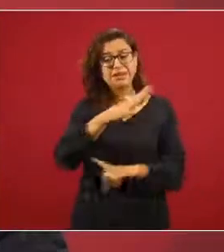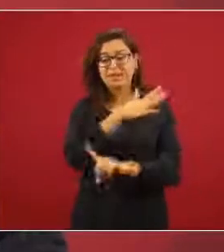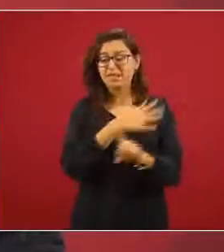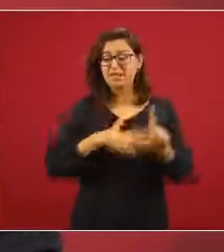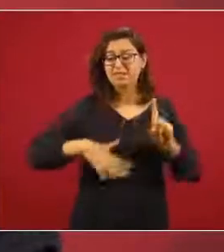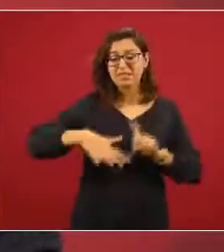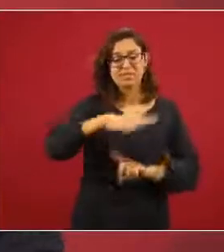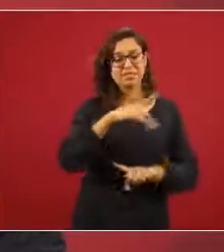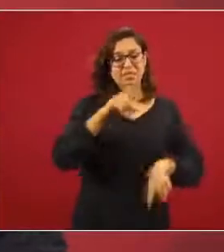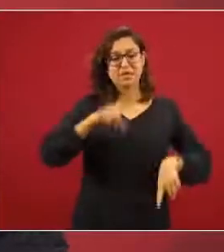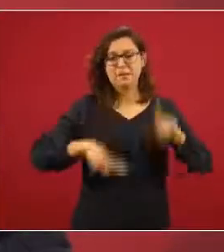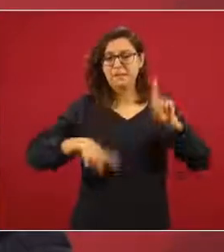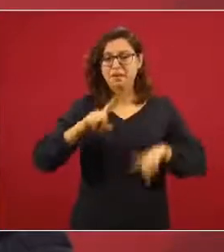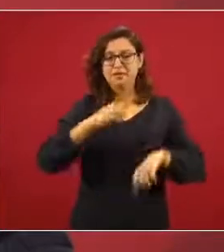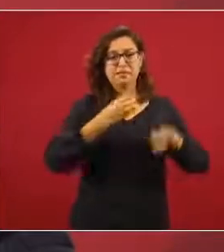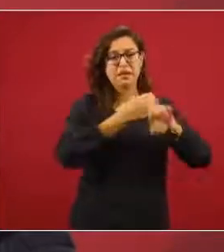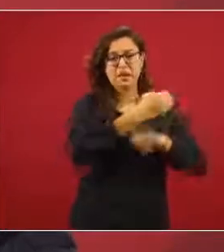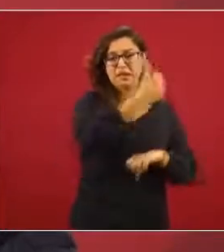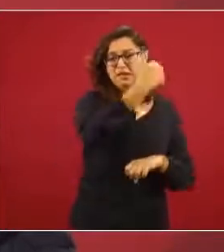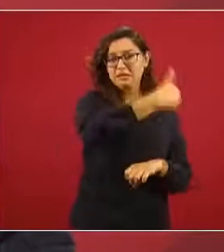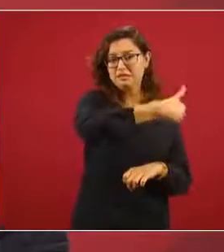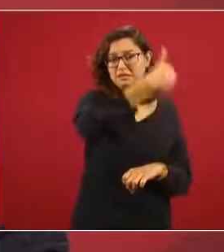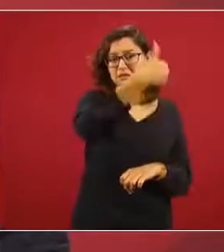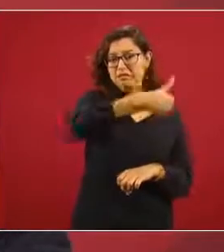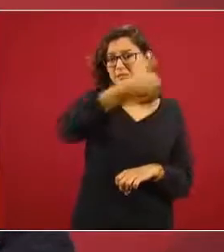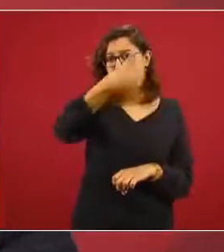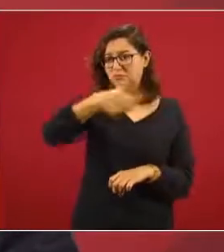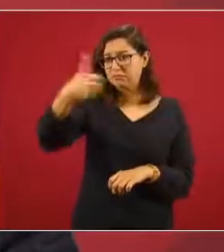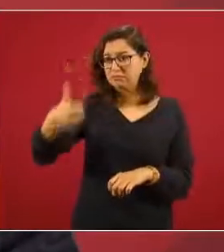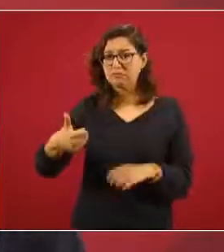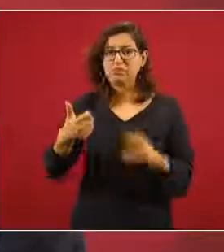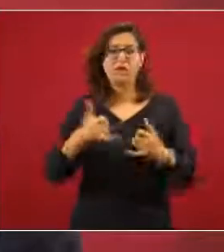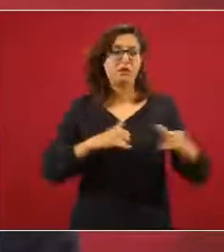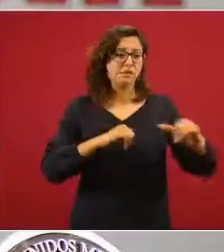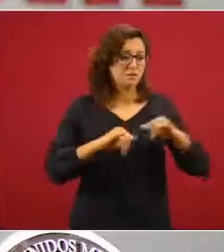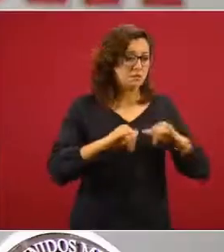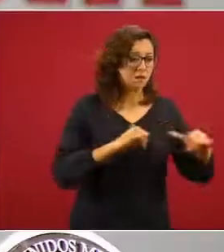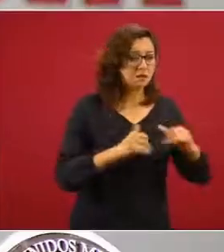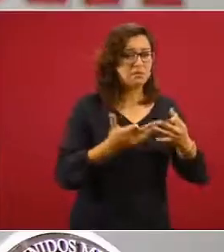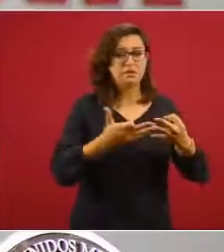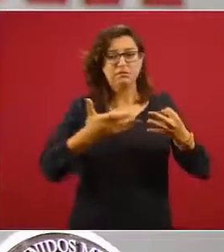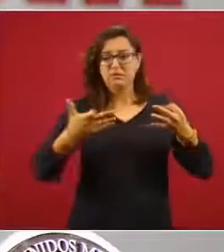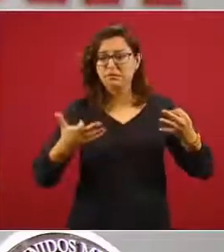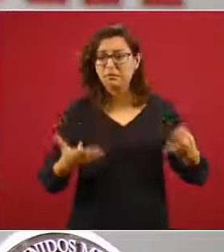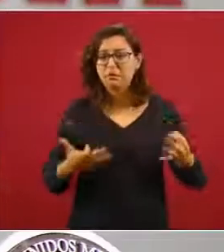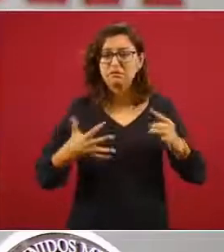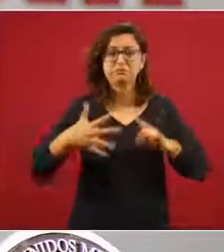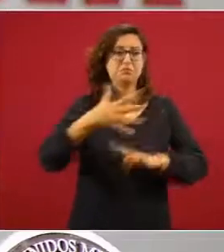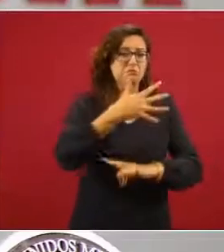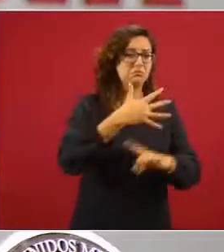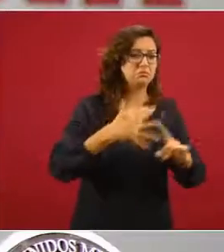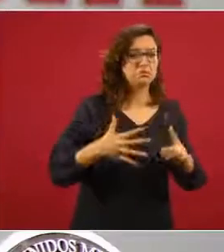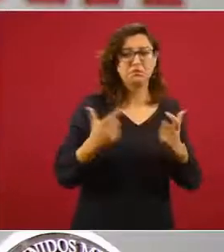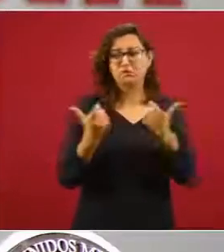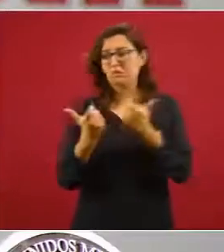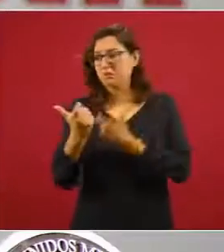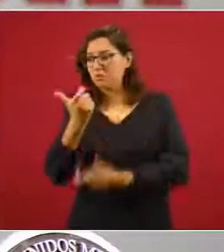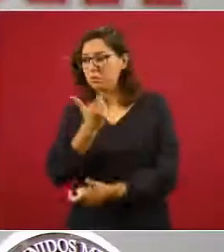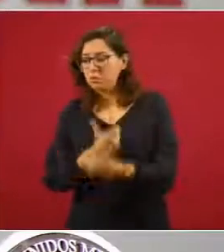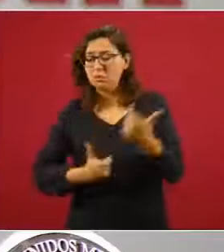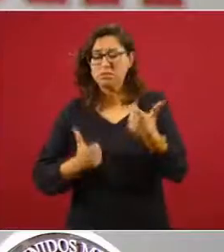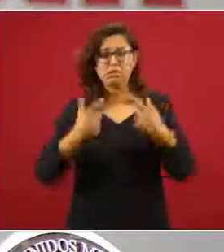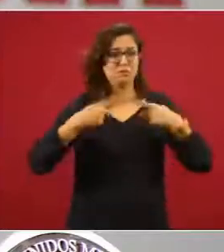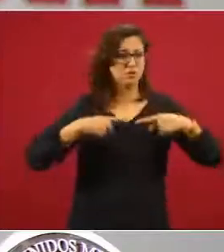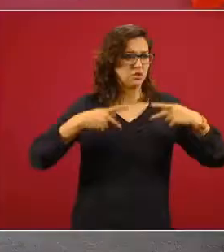condiciones territoriales, demográficas, socioeconómicas y otras de cada entidad federativa.